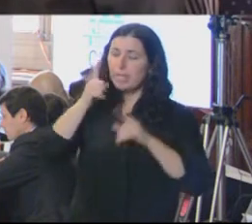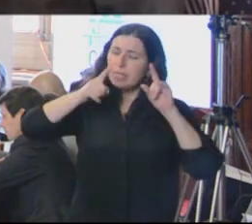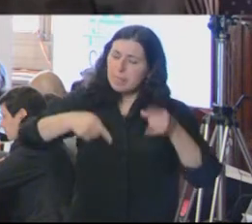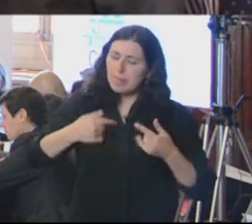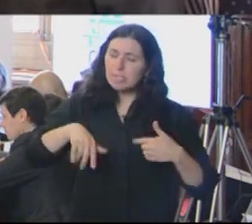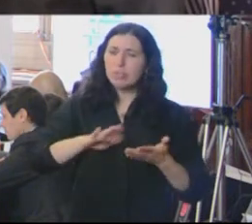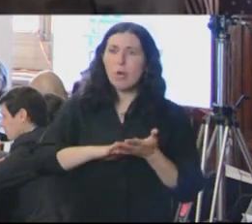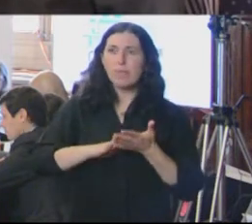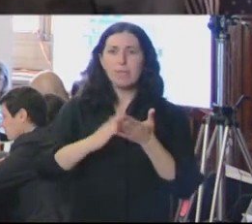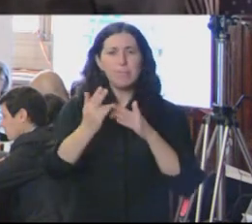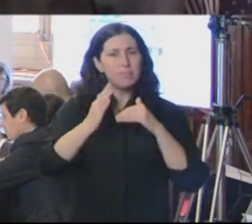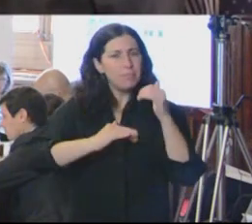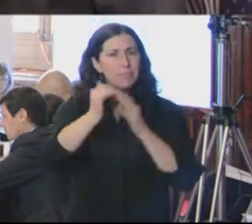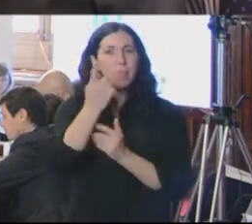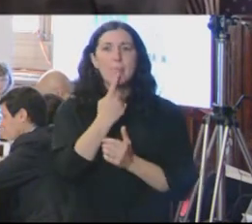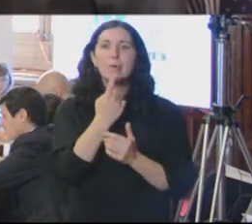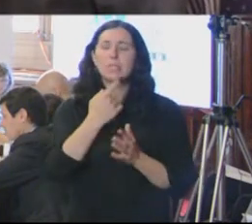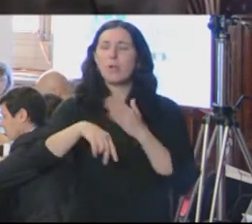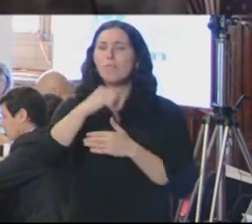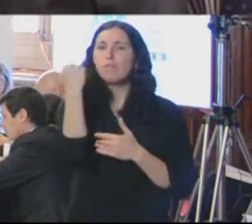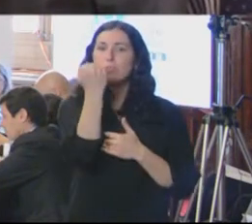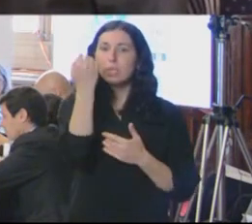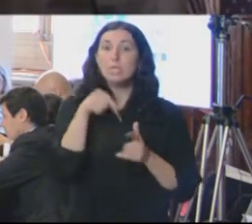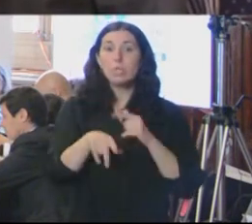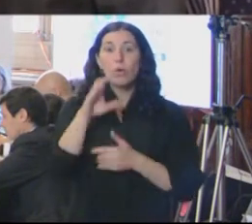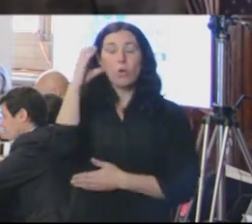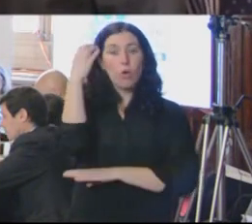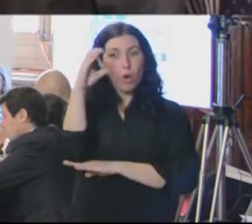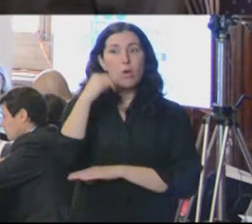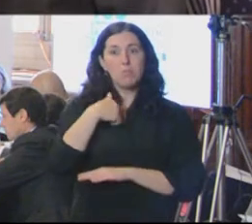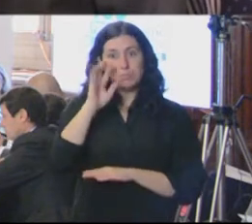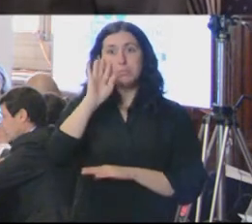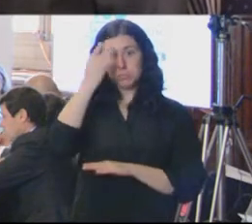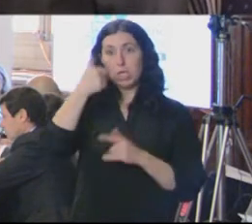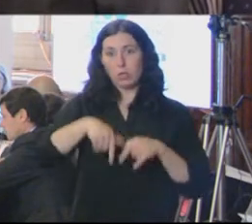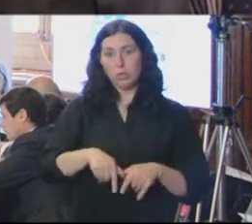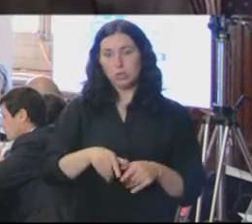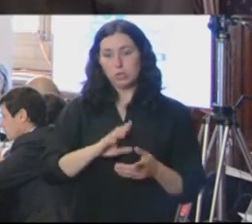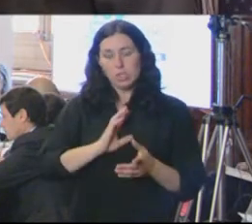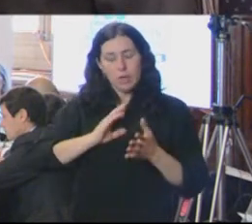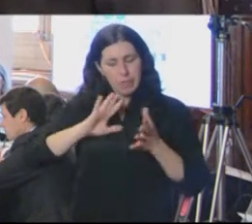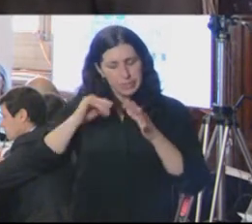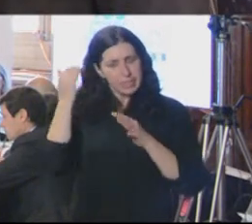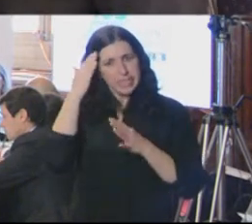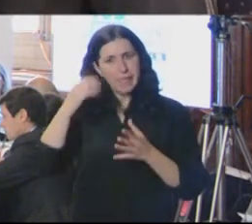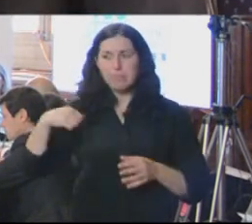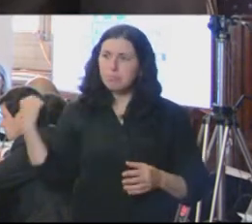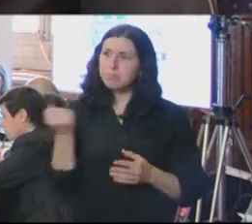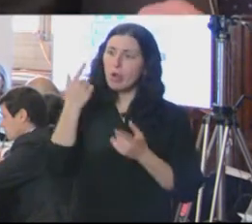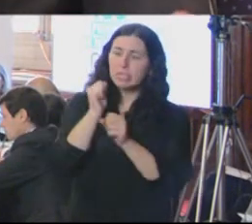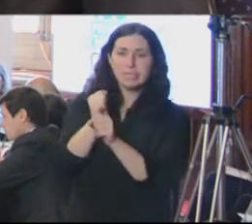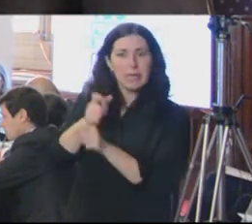resulta fundamental. El Estado colombiano reconoce, ha reconocido la importante labor de las